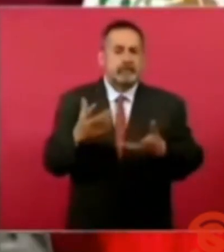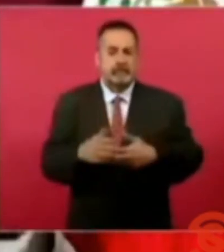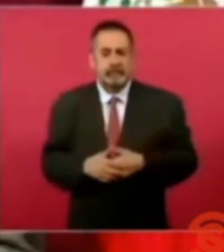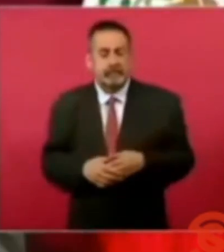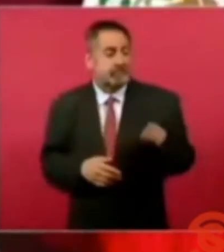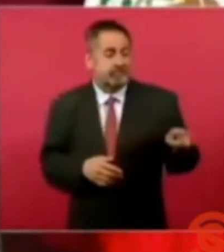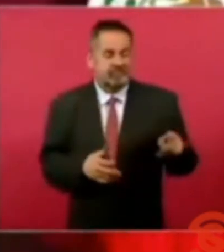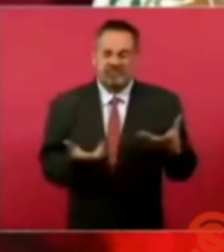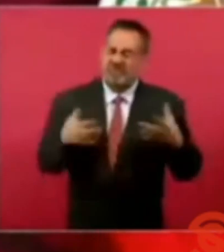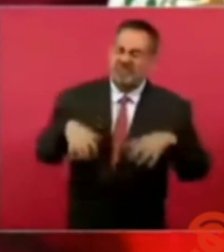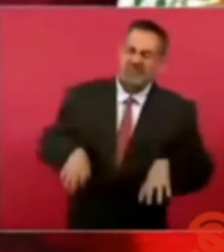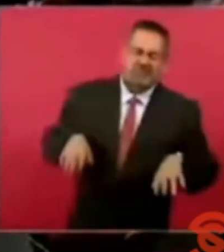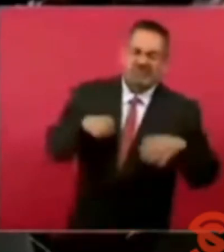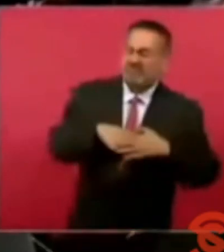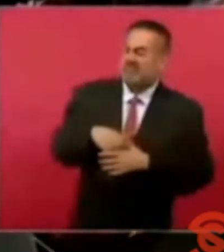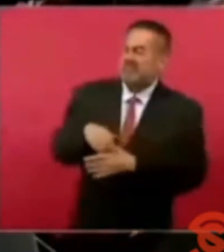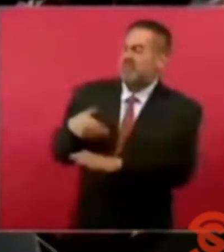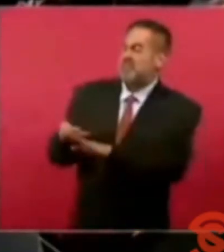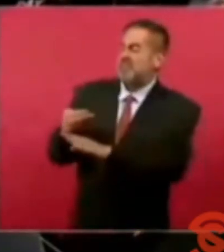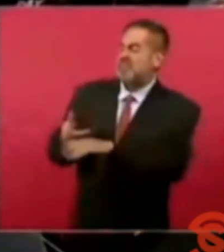Ellos